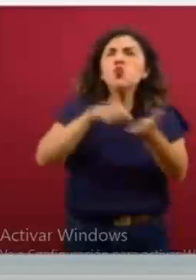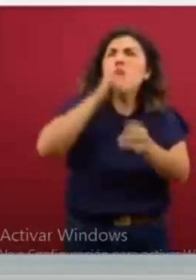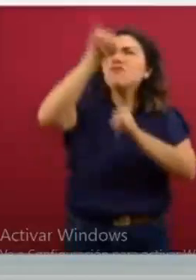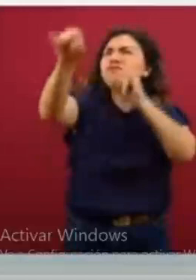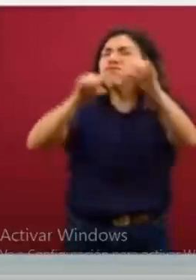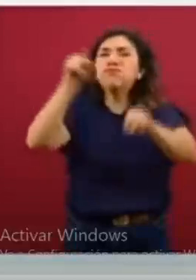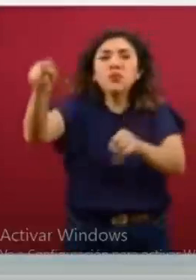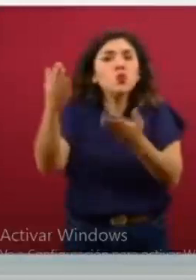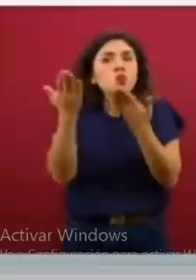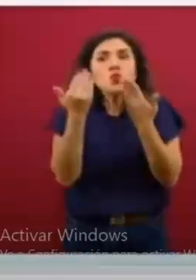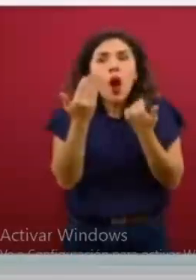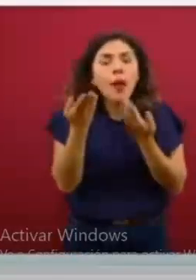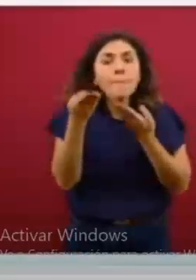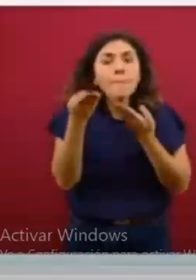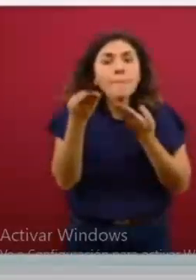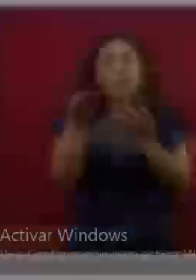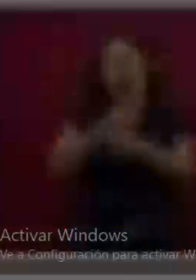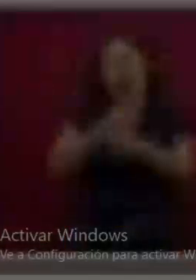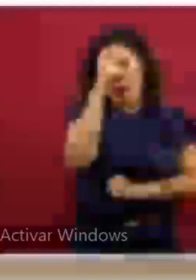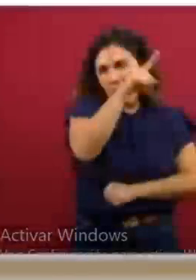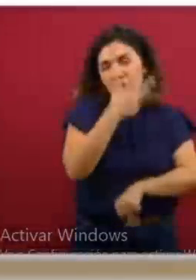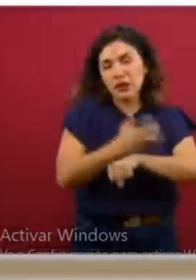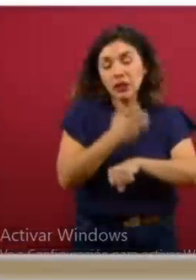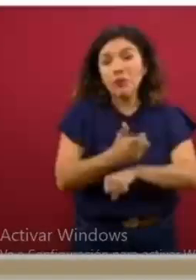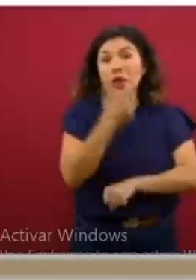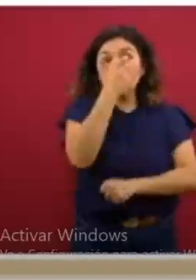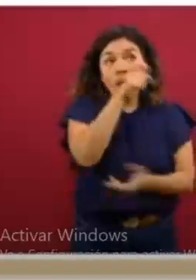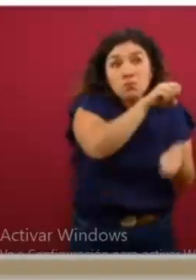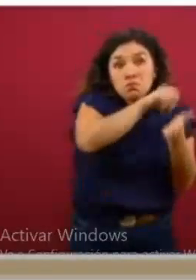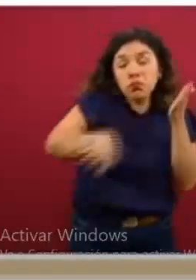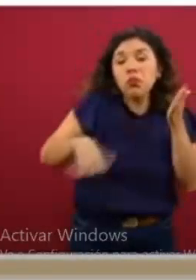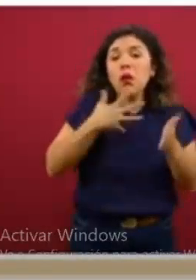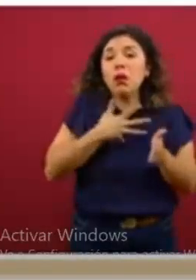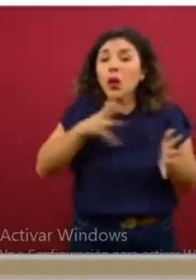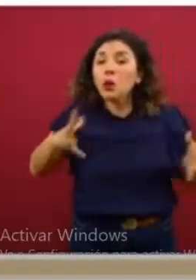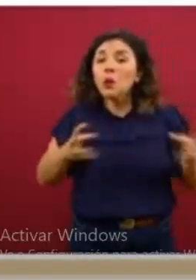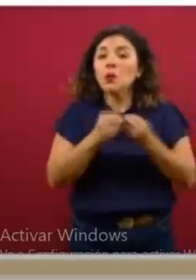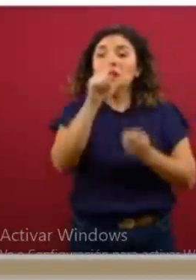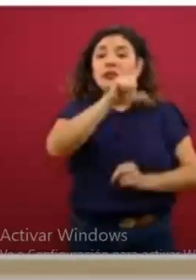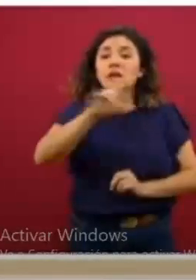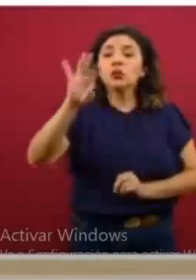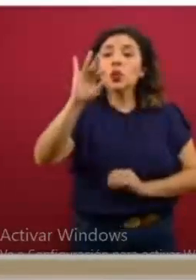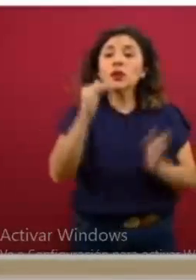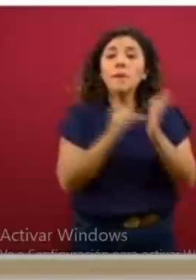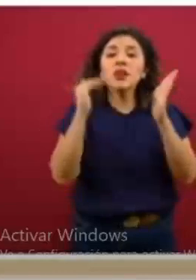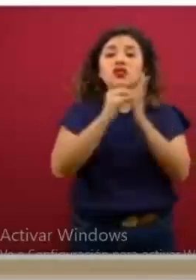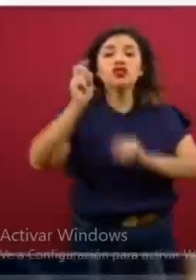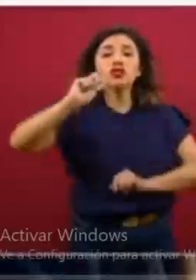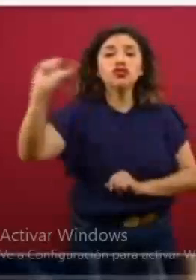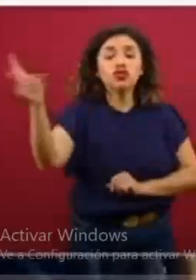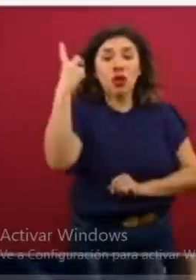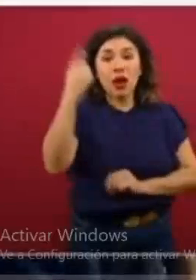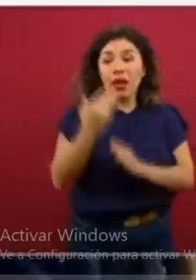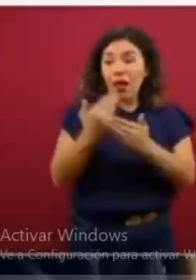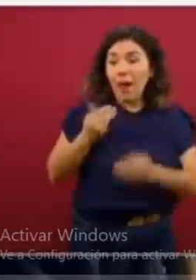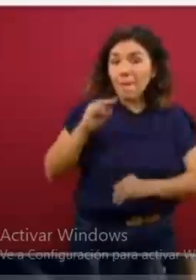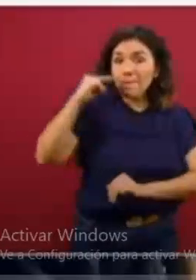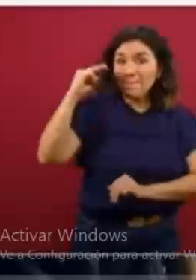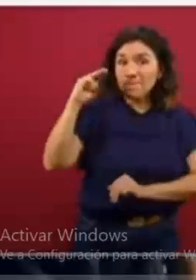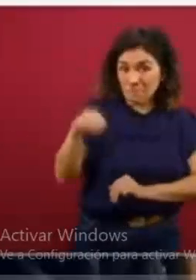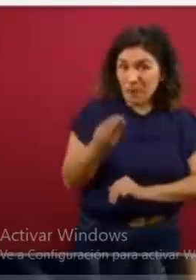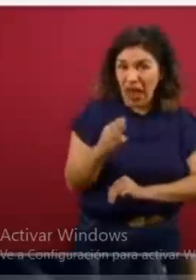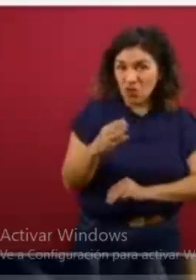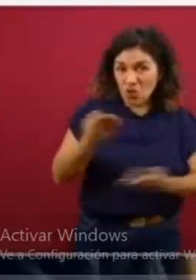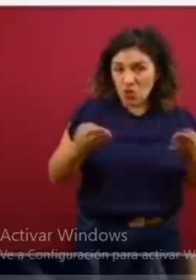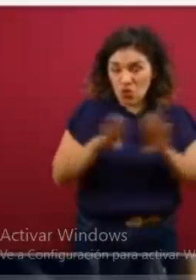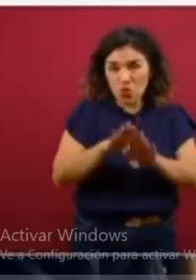exista ninguna institución bancaria. Estos envíos sumaron 740 millones de dólares y al cierre de mayo, ahorita ya se está